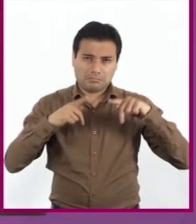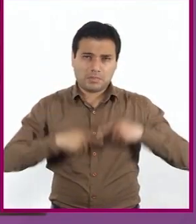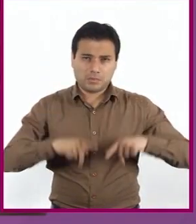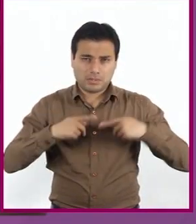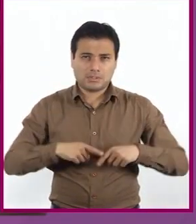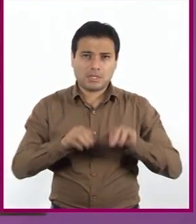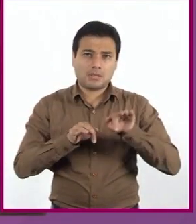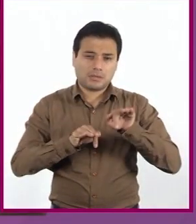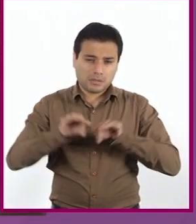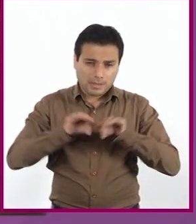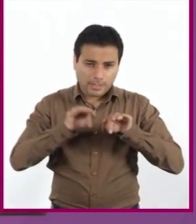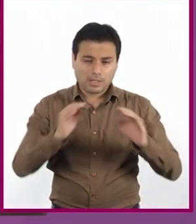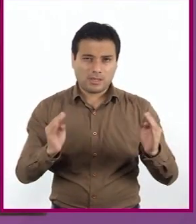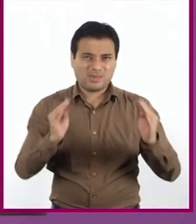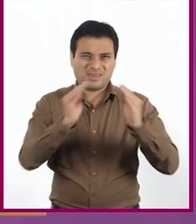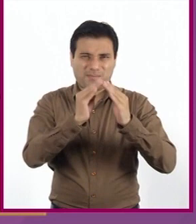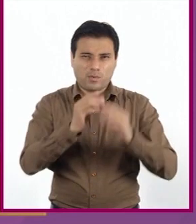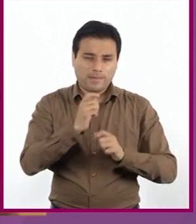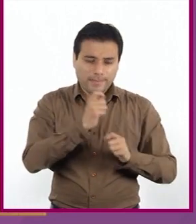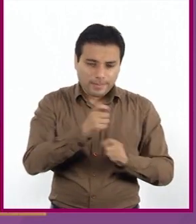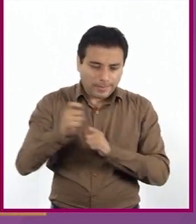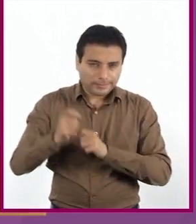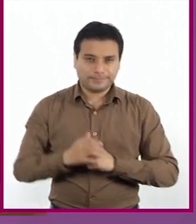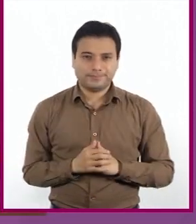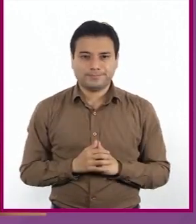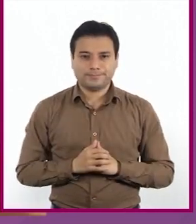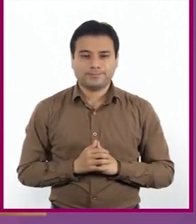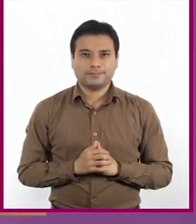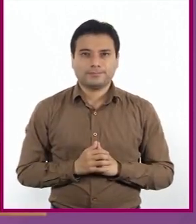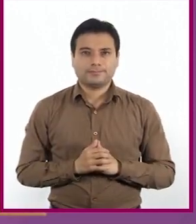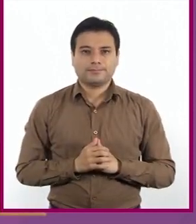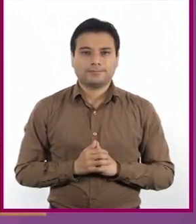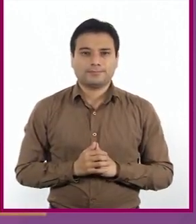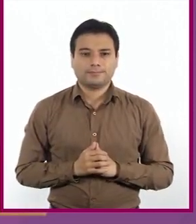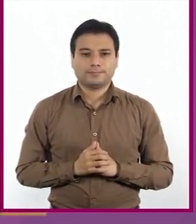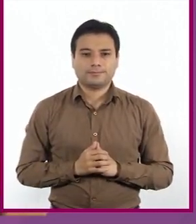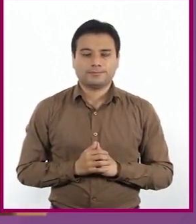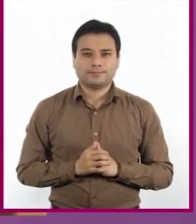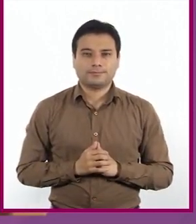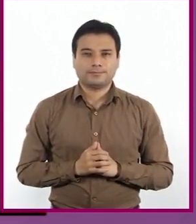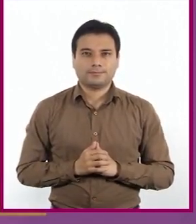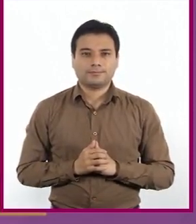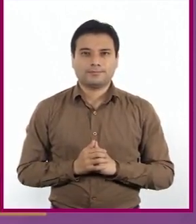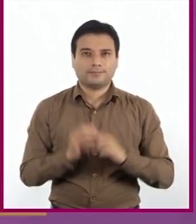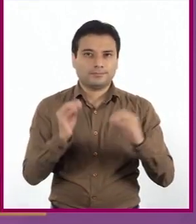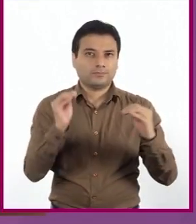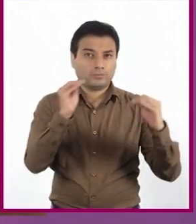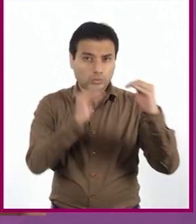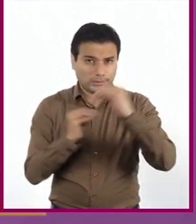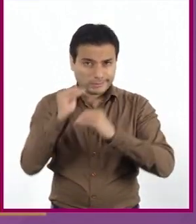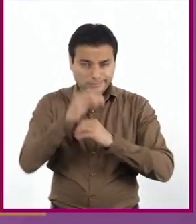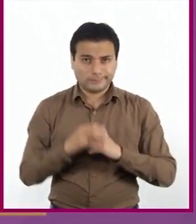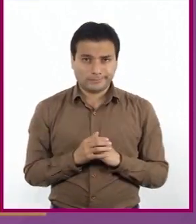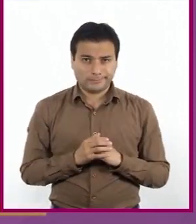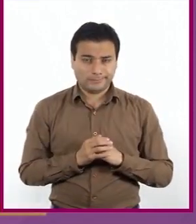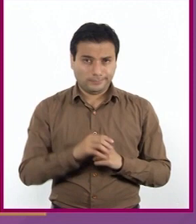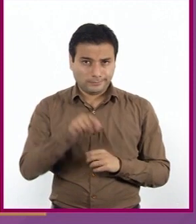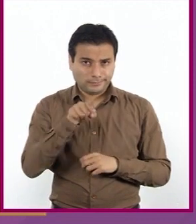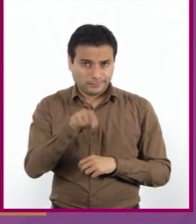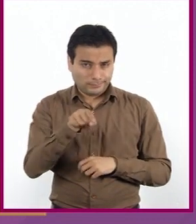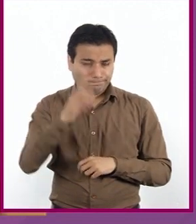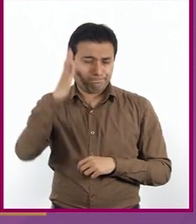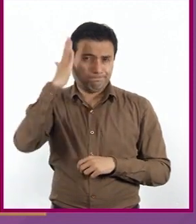excavación del templo más importante de este sitio. Era el montículo principal en el sitio para enterrar